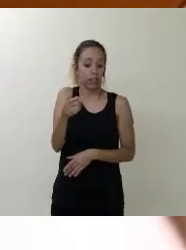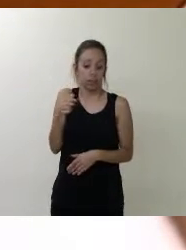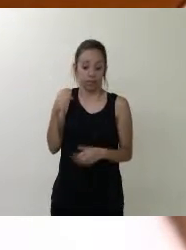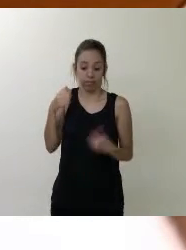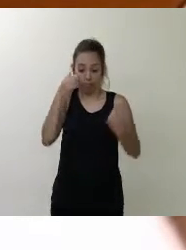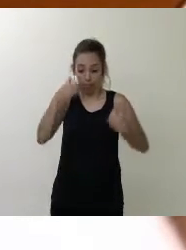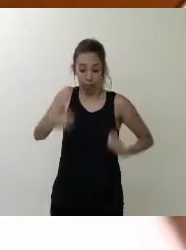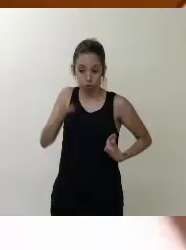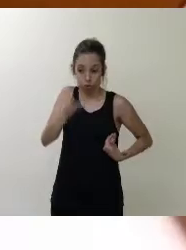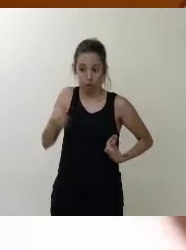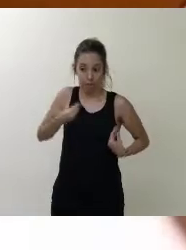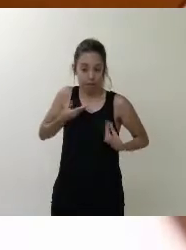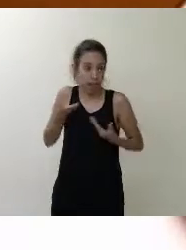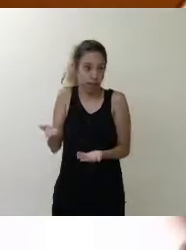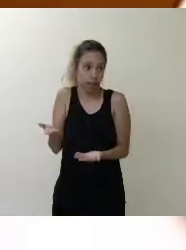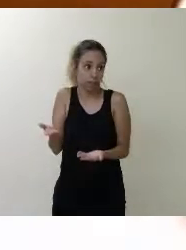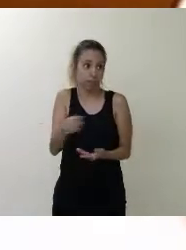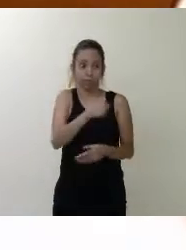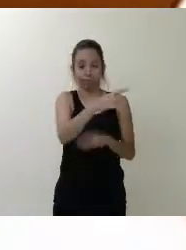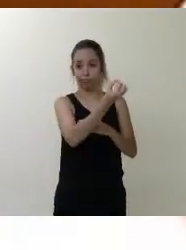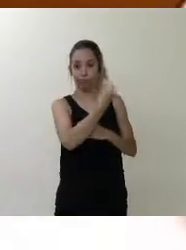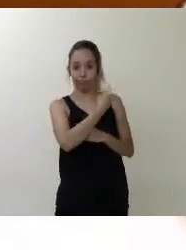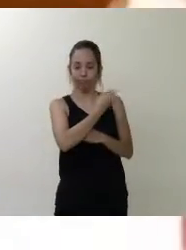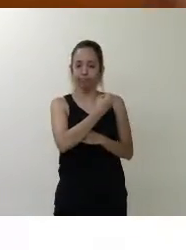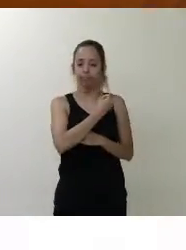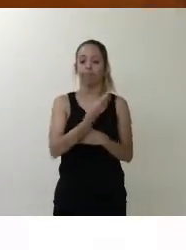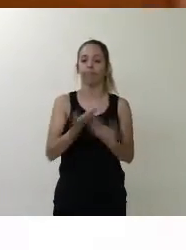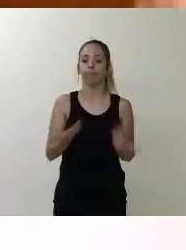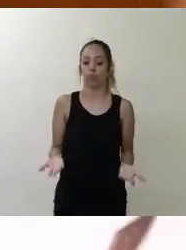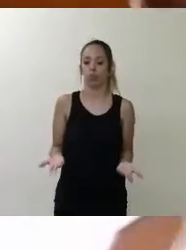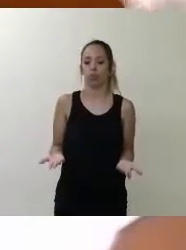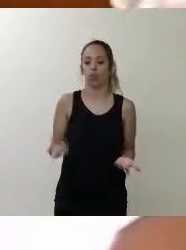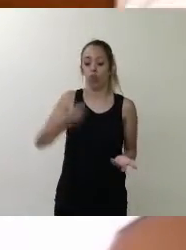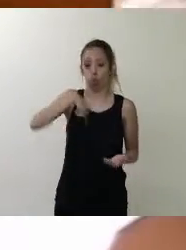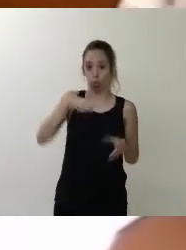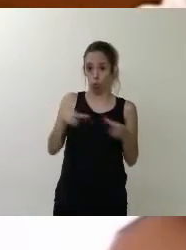aquí. Bueno, y entonces hacemos